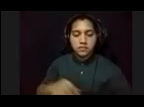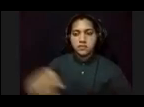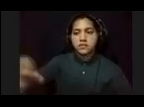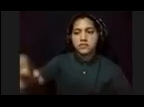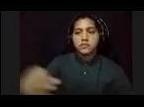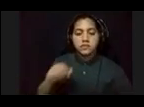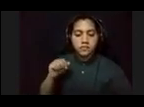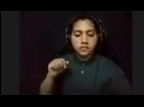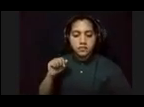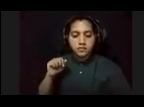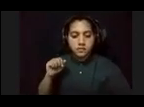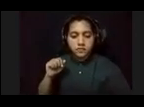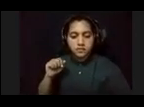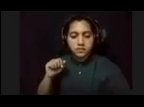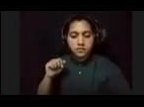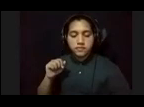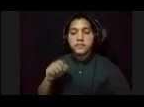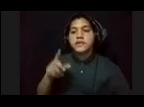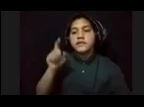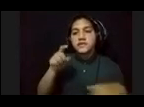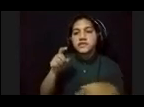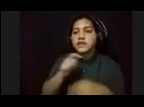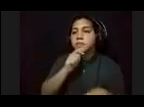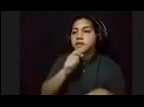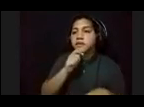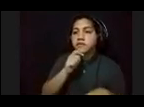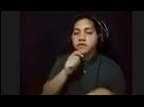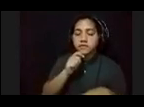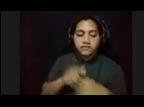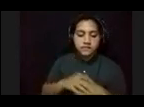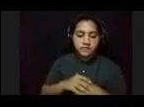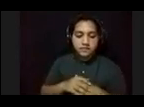Tomasita tiene que prender el micrófono, por favor.